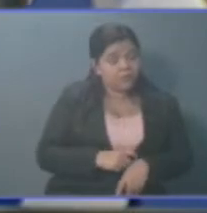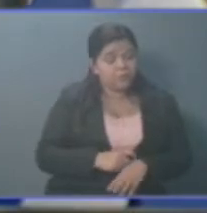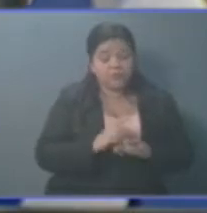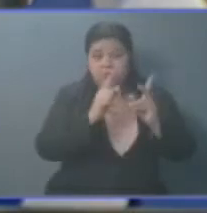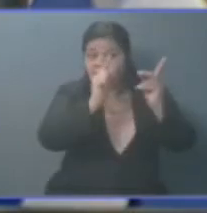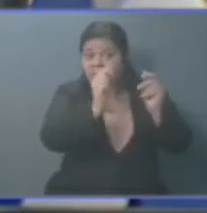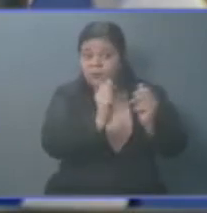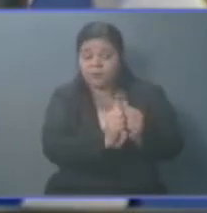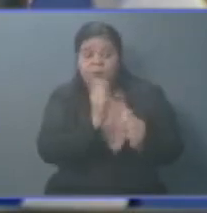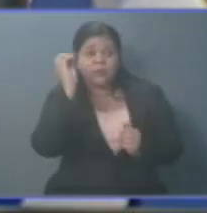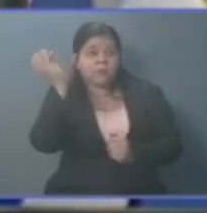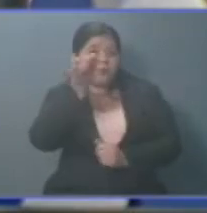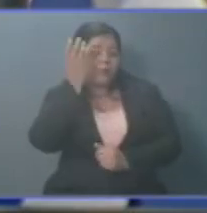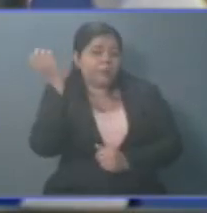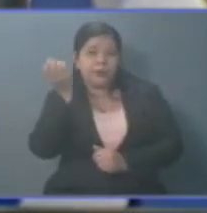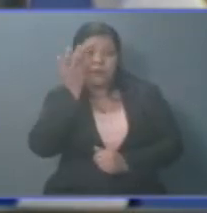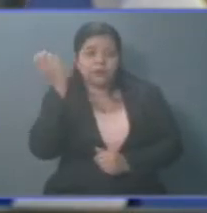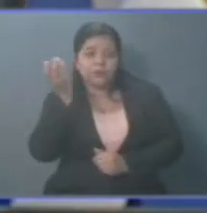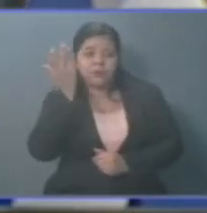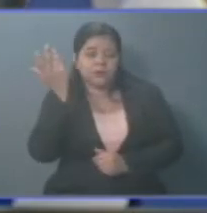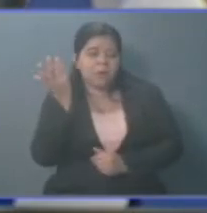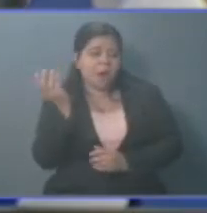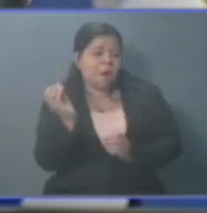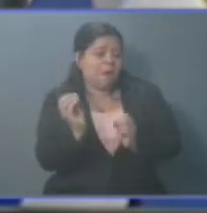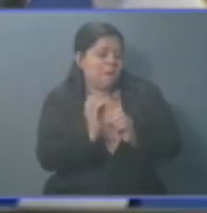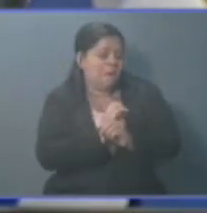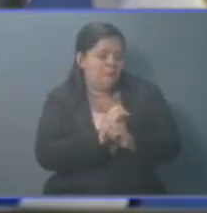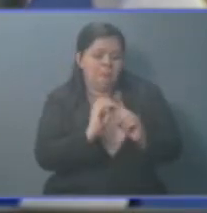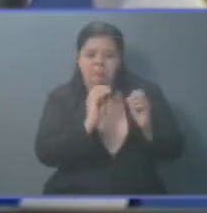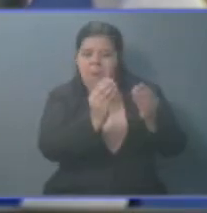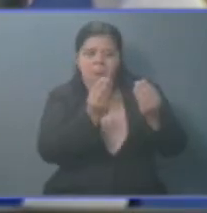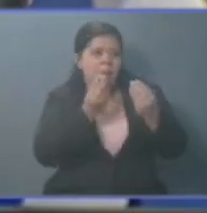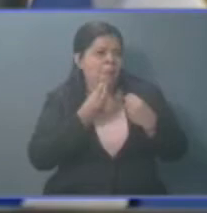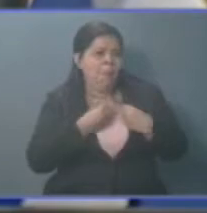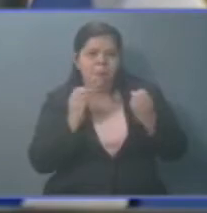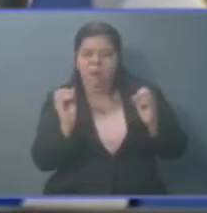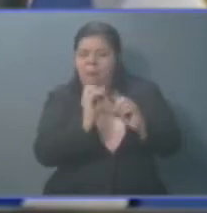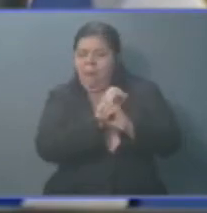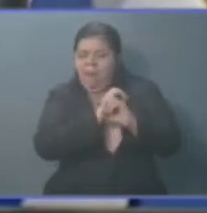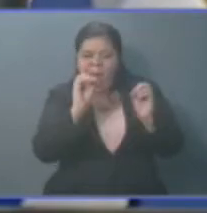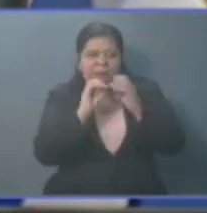presupuesto extraordinario no lo han remitido.